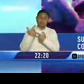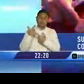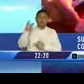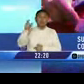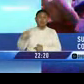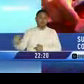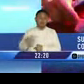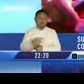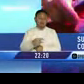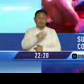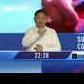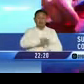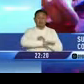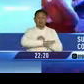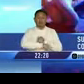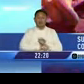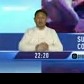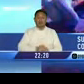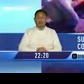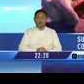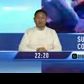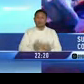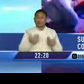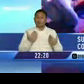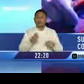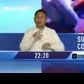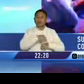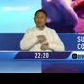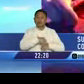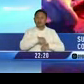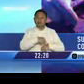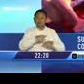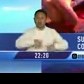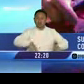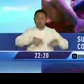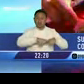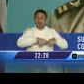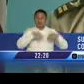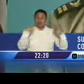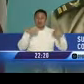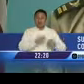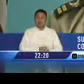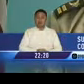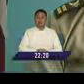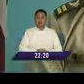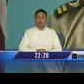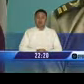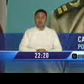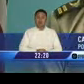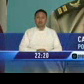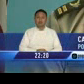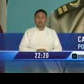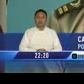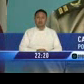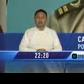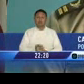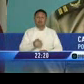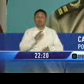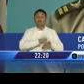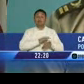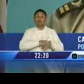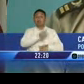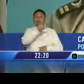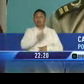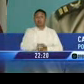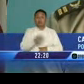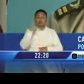ciudadano hurtaba y cometía sus delitos a cualquier hora y en cualquier lugar de la capital. Por el posible delito de robo a